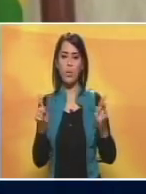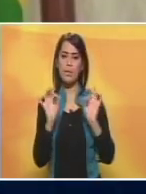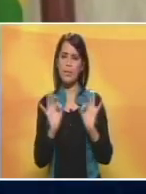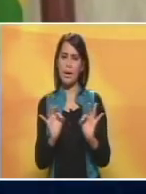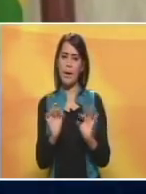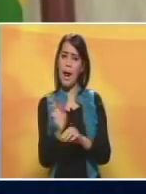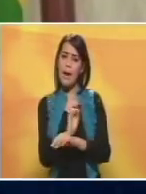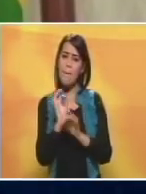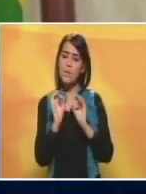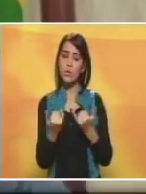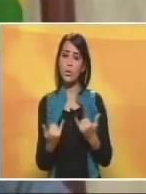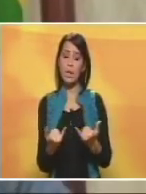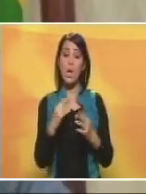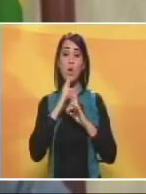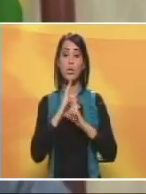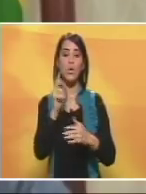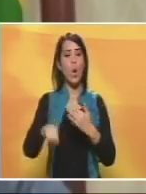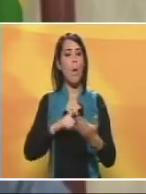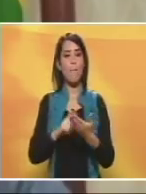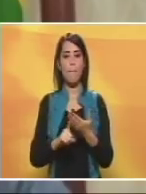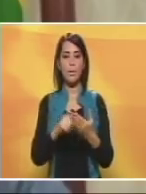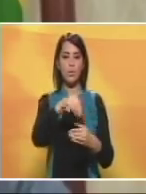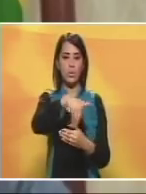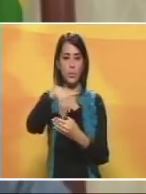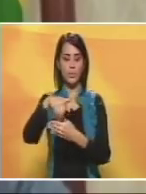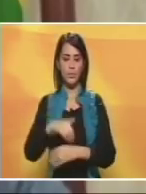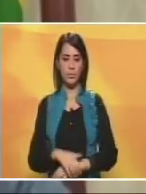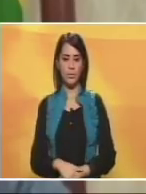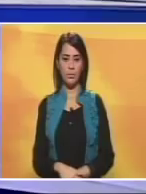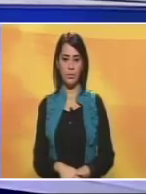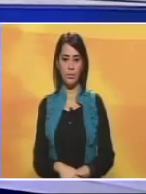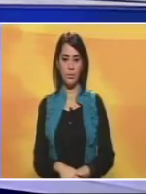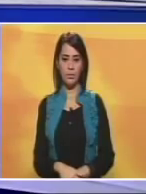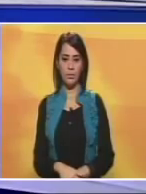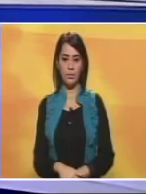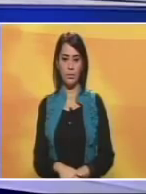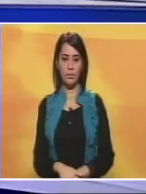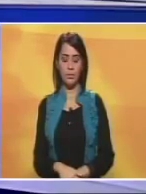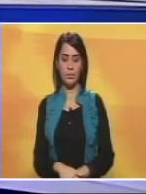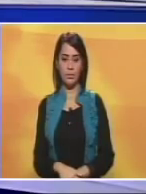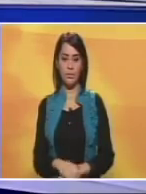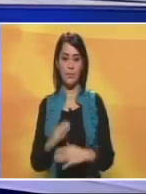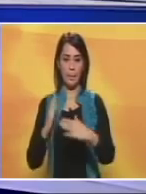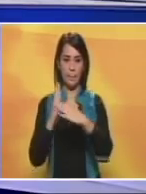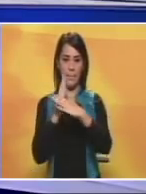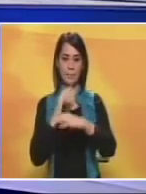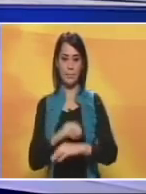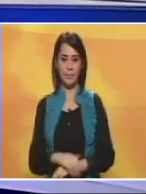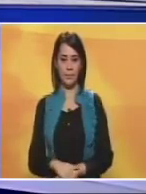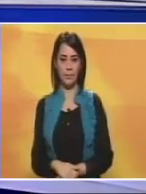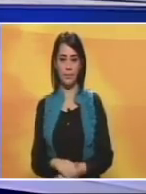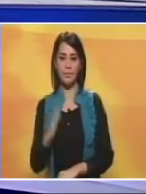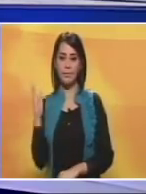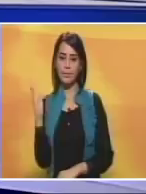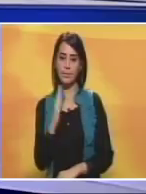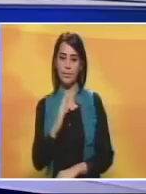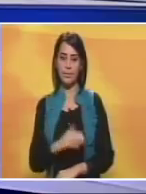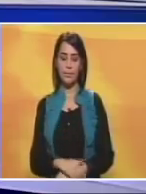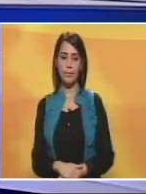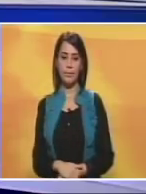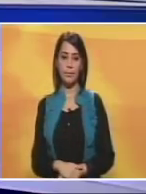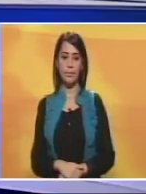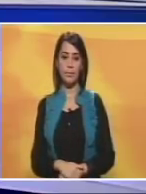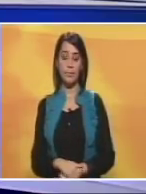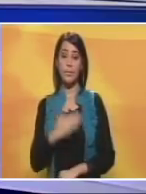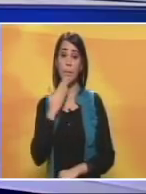demora los resultados completos de los comicios. Amigos, momento de hacer nuestra primera pausa. Al regreso, pide